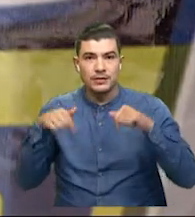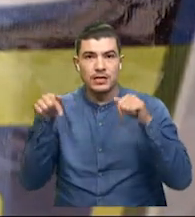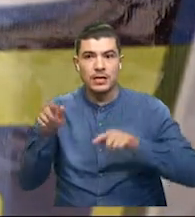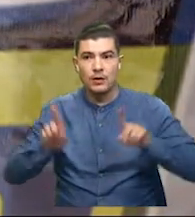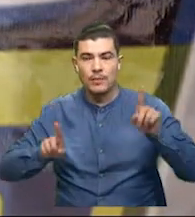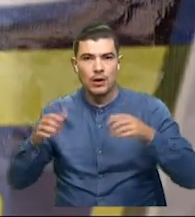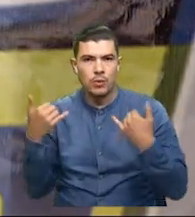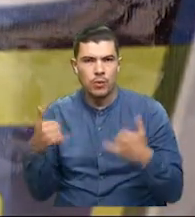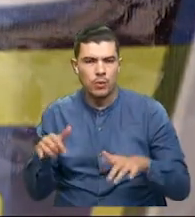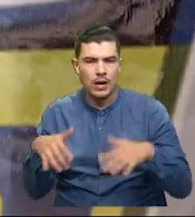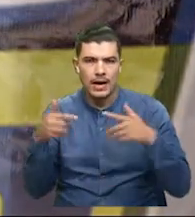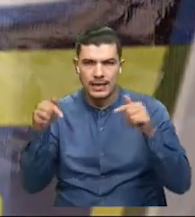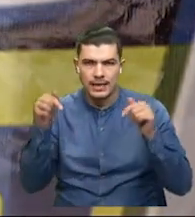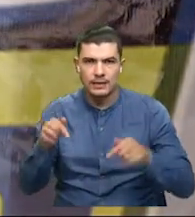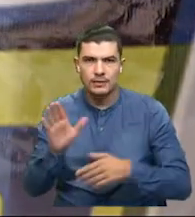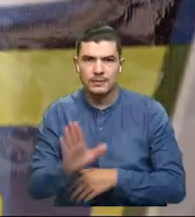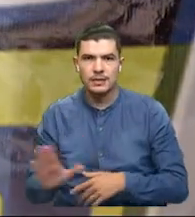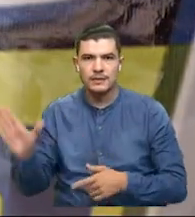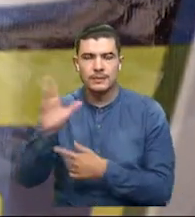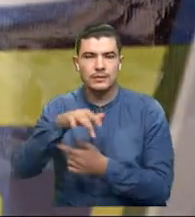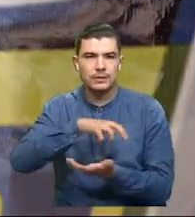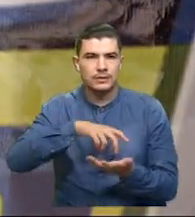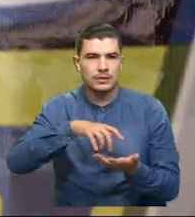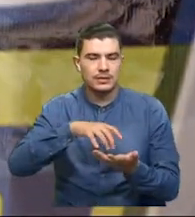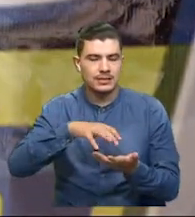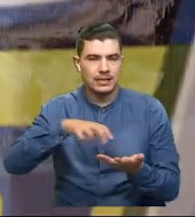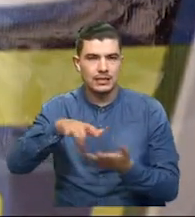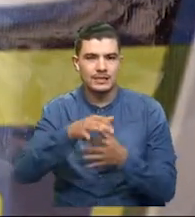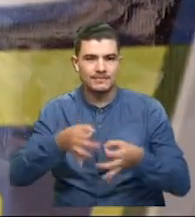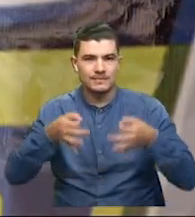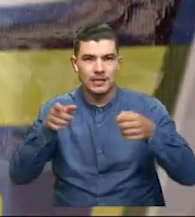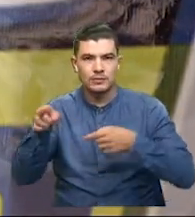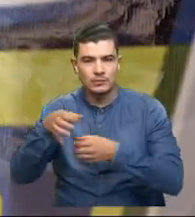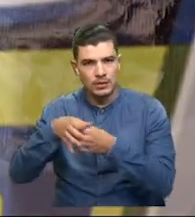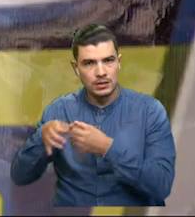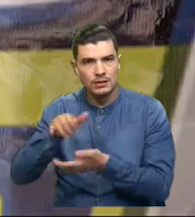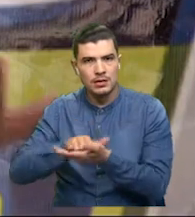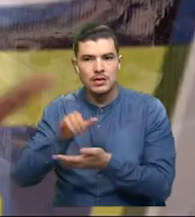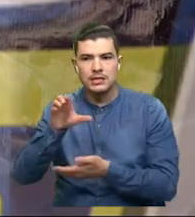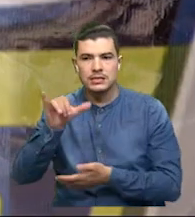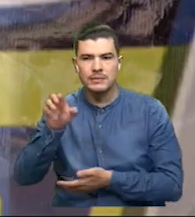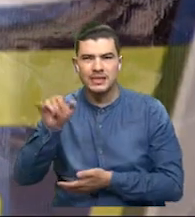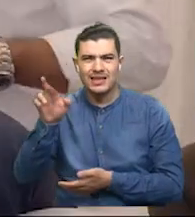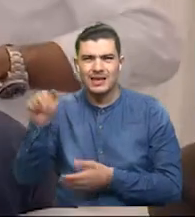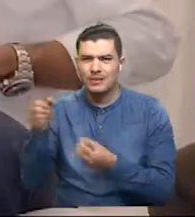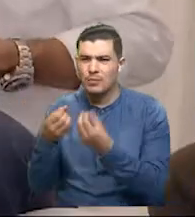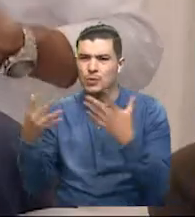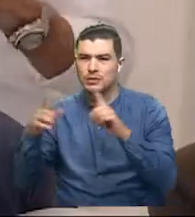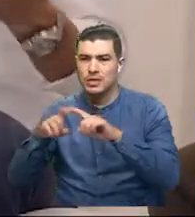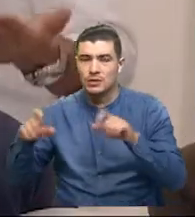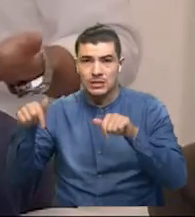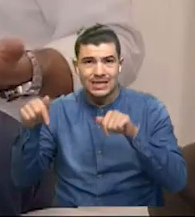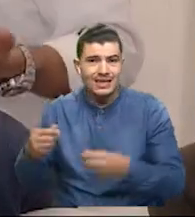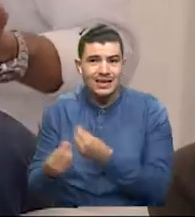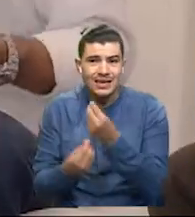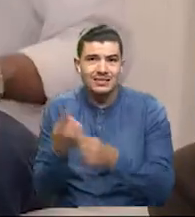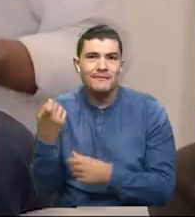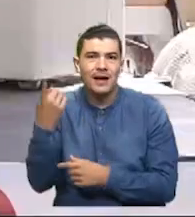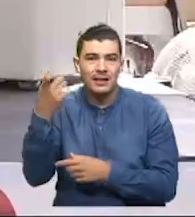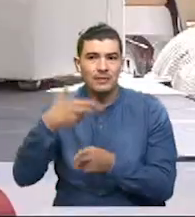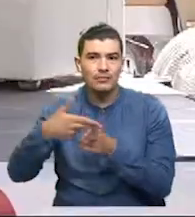un departamento seguro, un territorio seguro como el Magdalena Medio, como Cimitarra, que está todo por hacerse, que aquí tenemos una gran